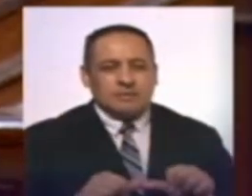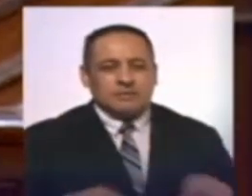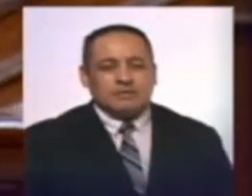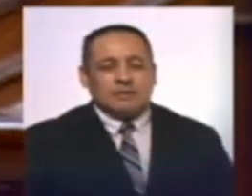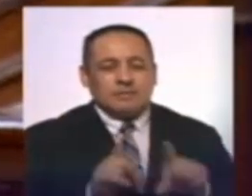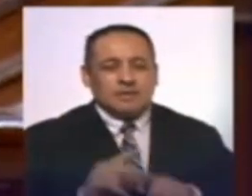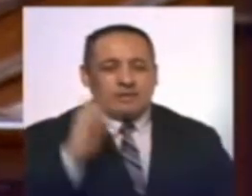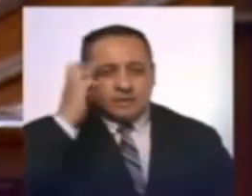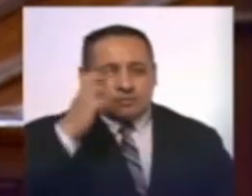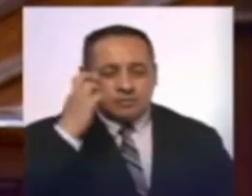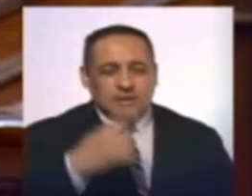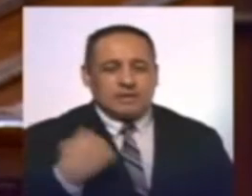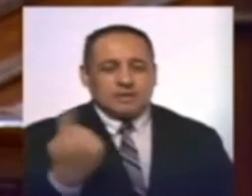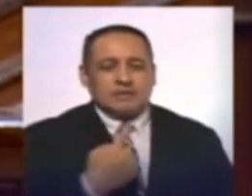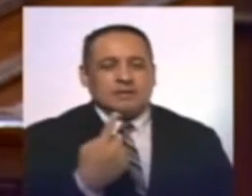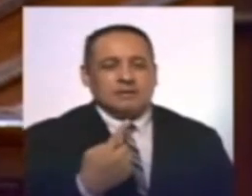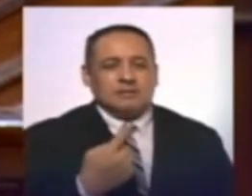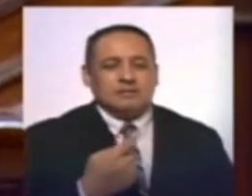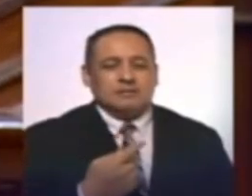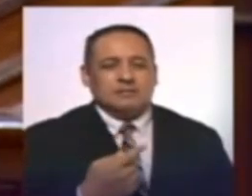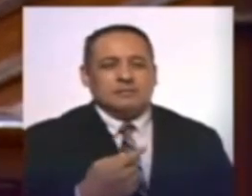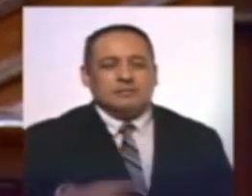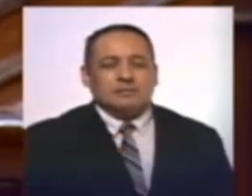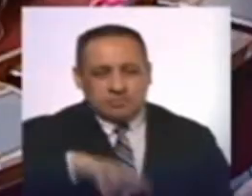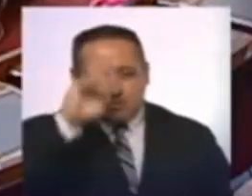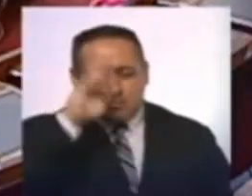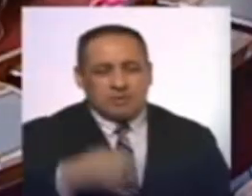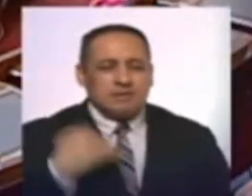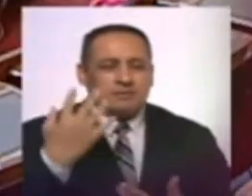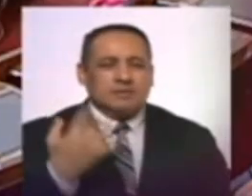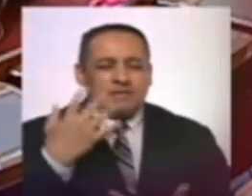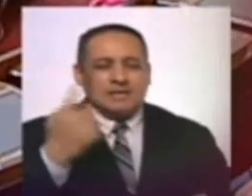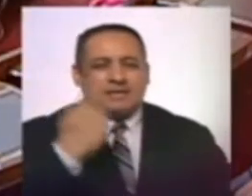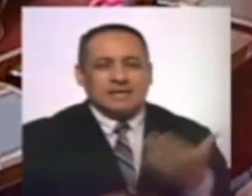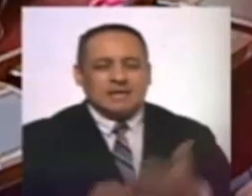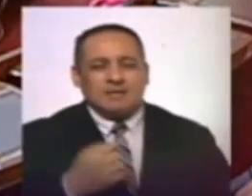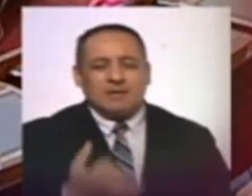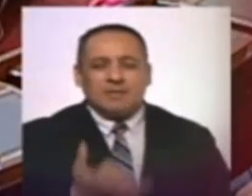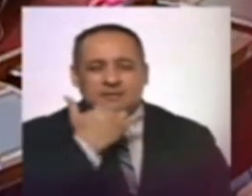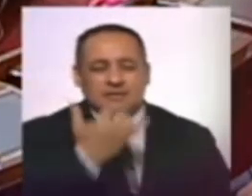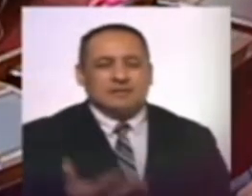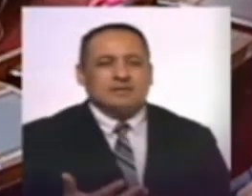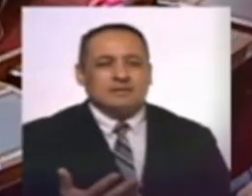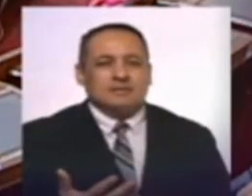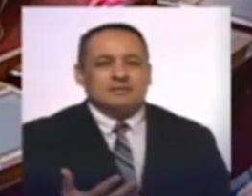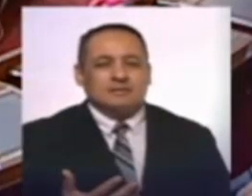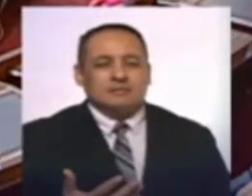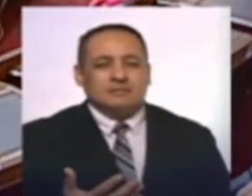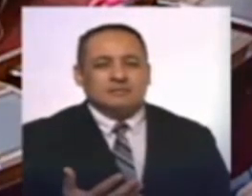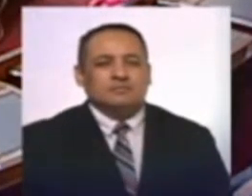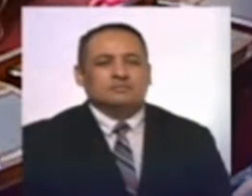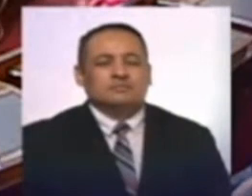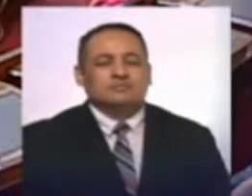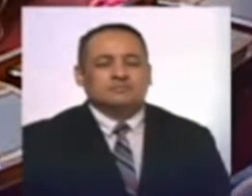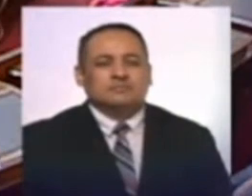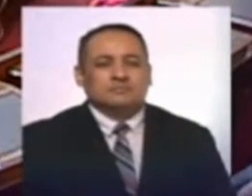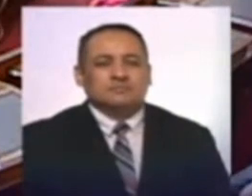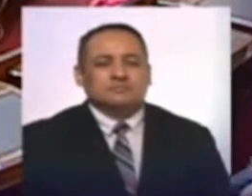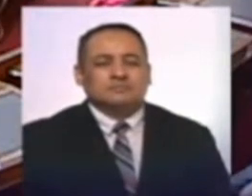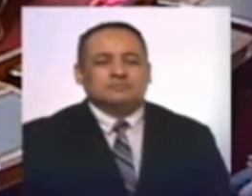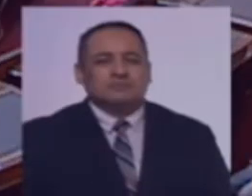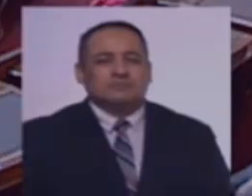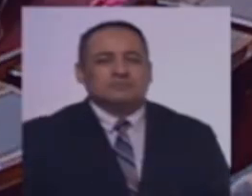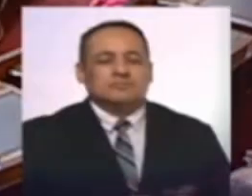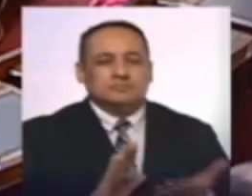en la política nacional de Fuerza Popular, representada en este Parlamento, de Perú